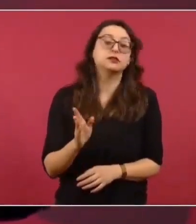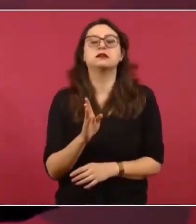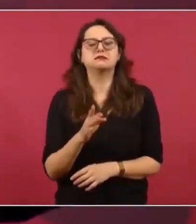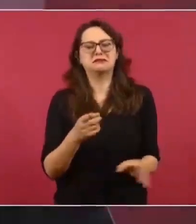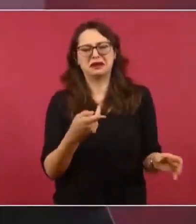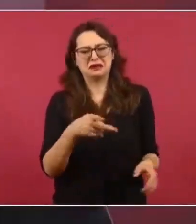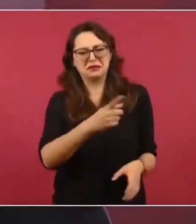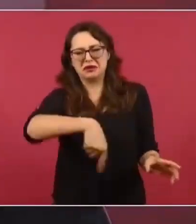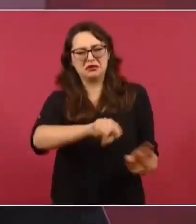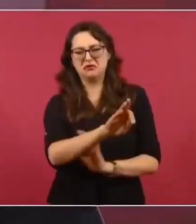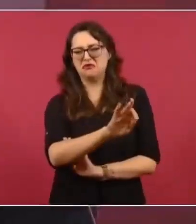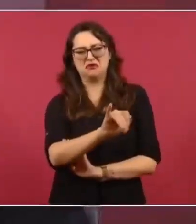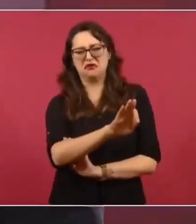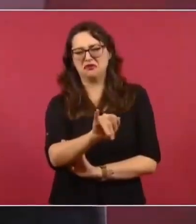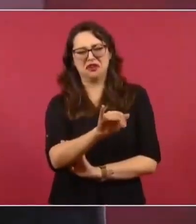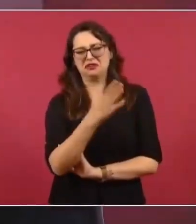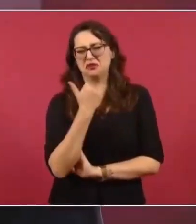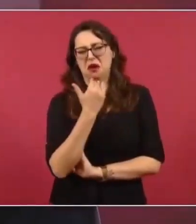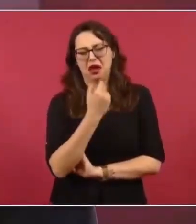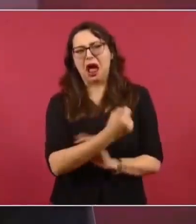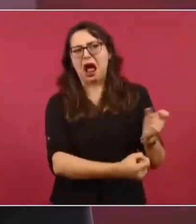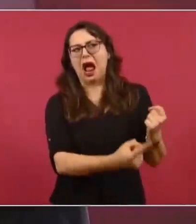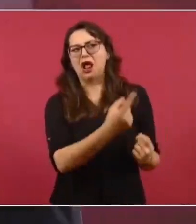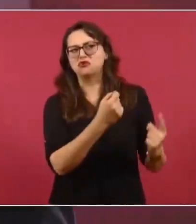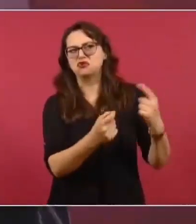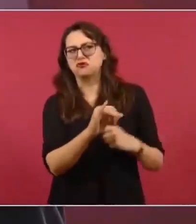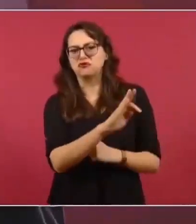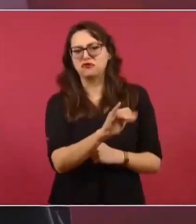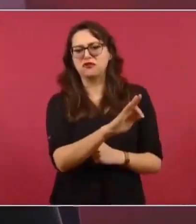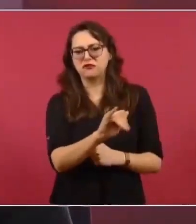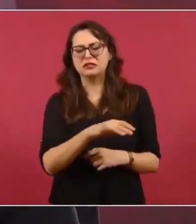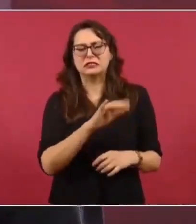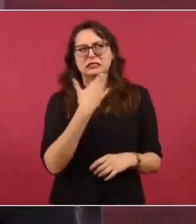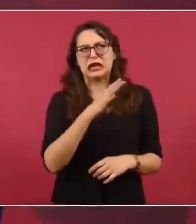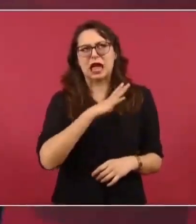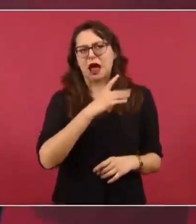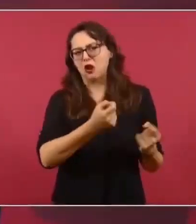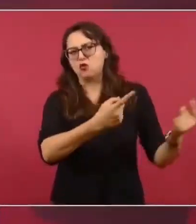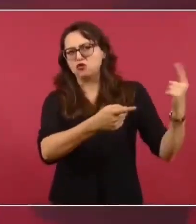fifís, ¿eh? Algunos. O puedo decir ni un voto